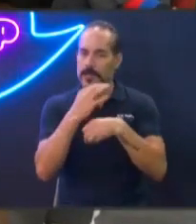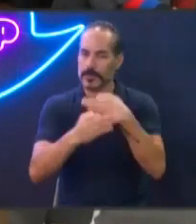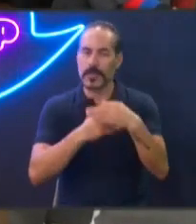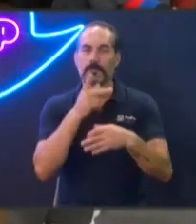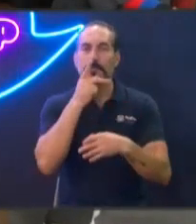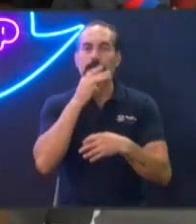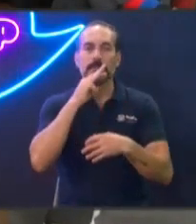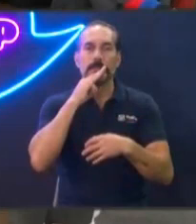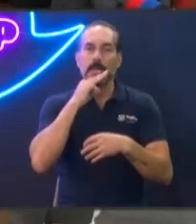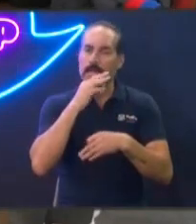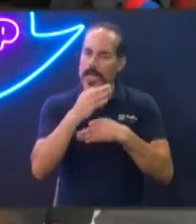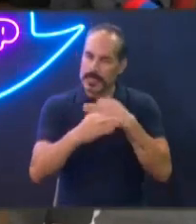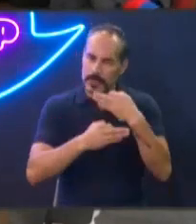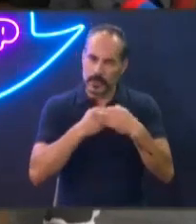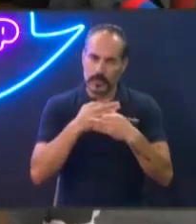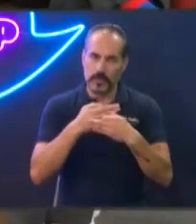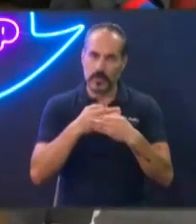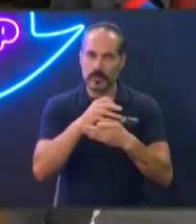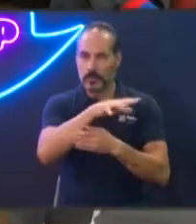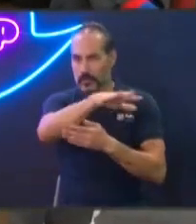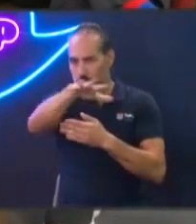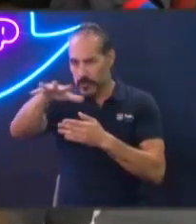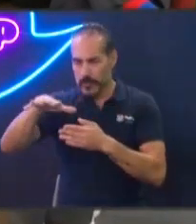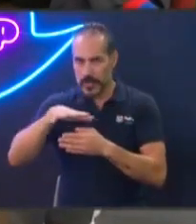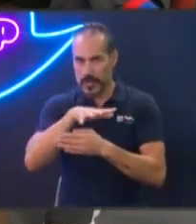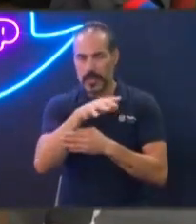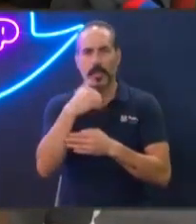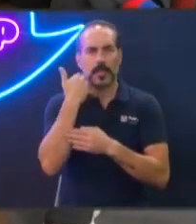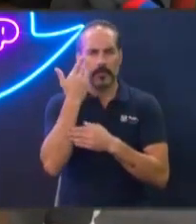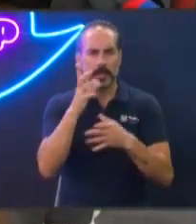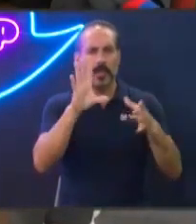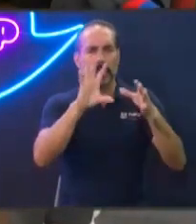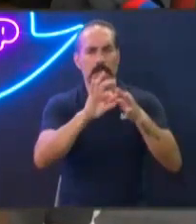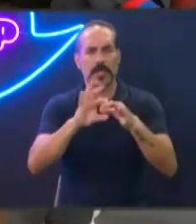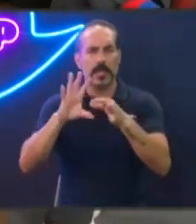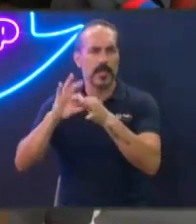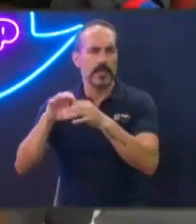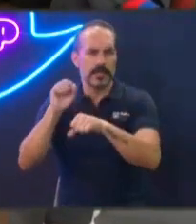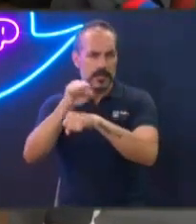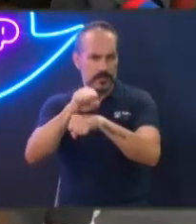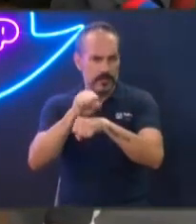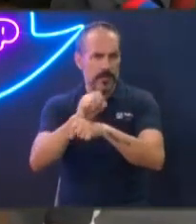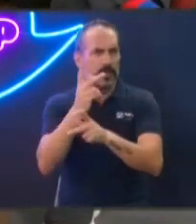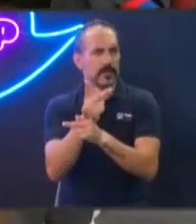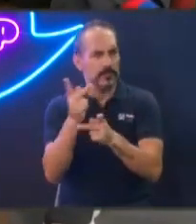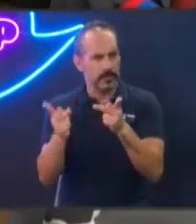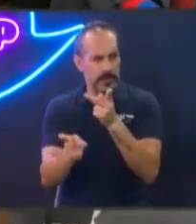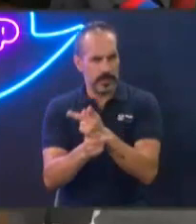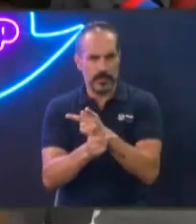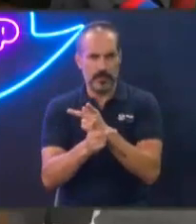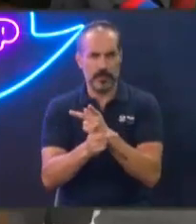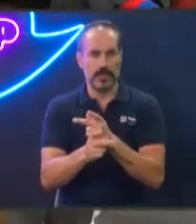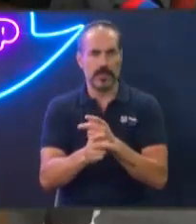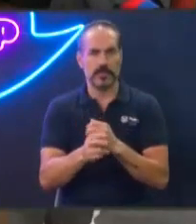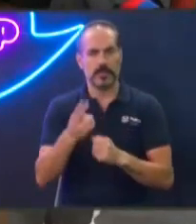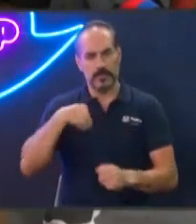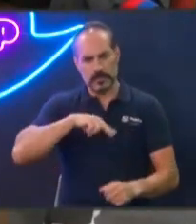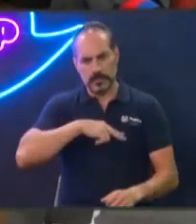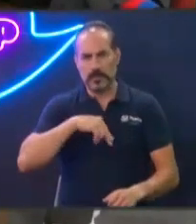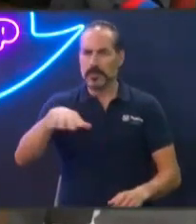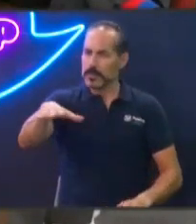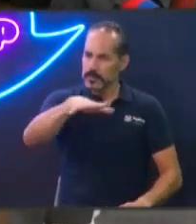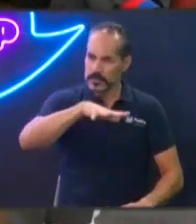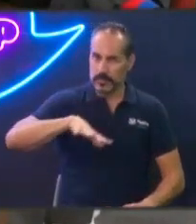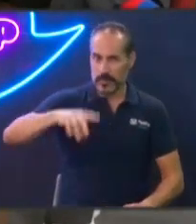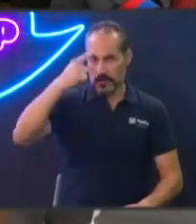el público general queremos hacer alianzas también con eh secundarias y preparatorias que están dentro de nuestra zona para